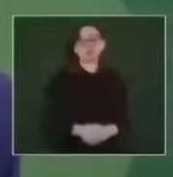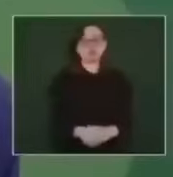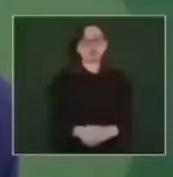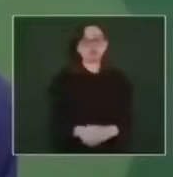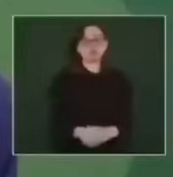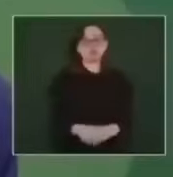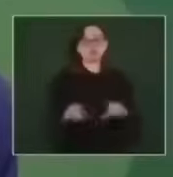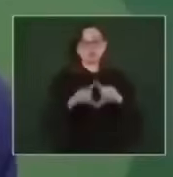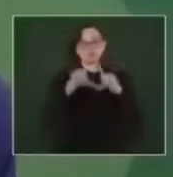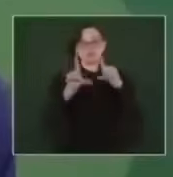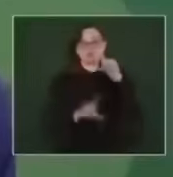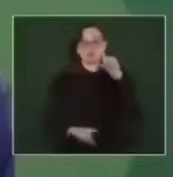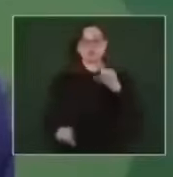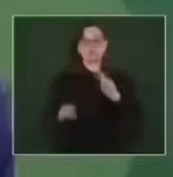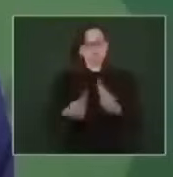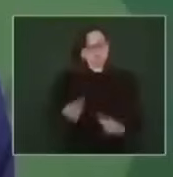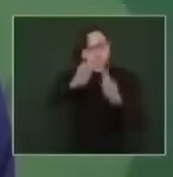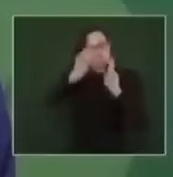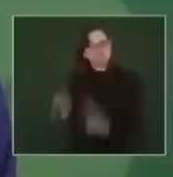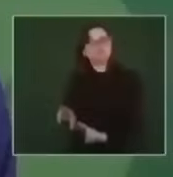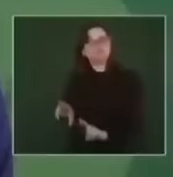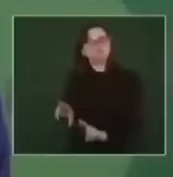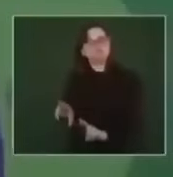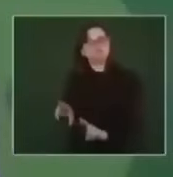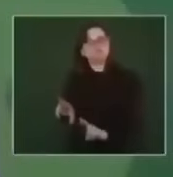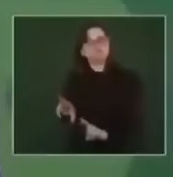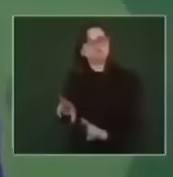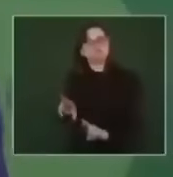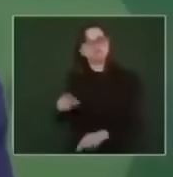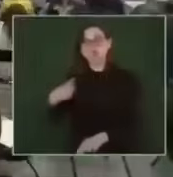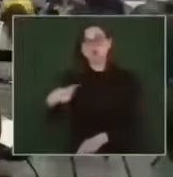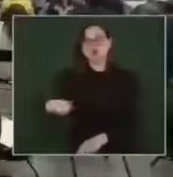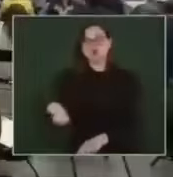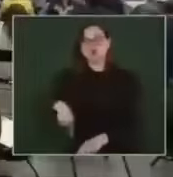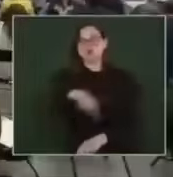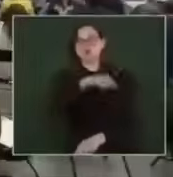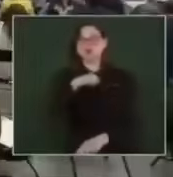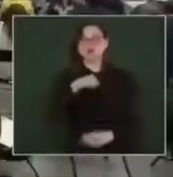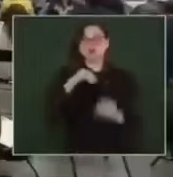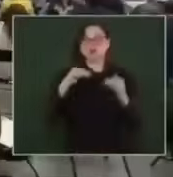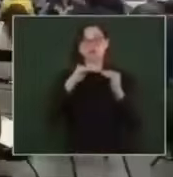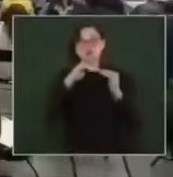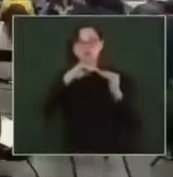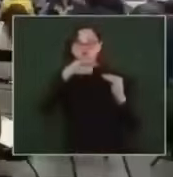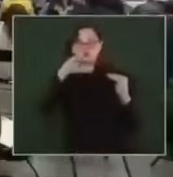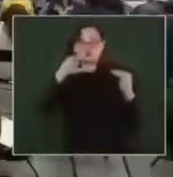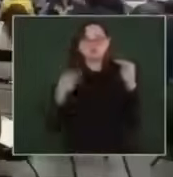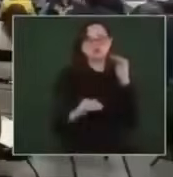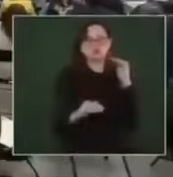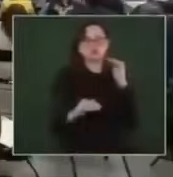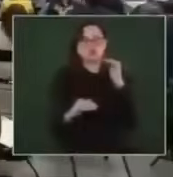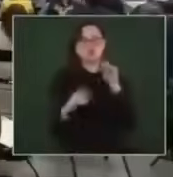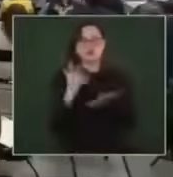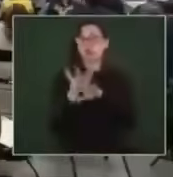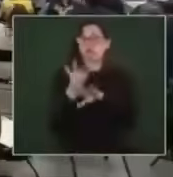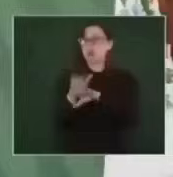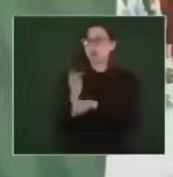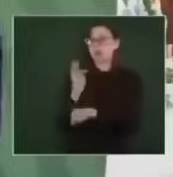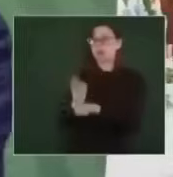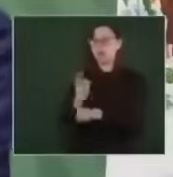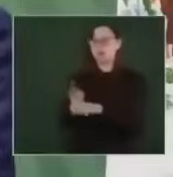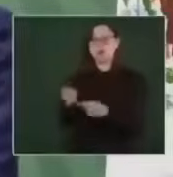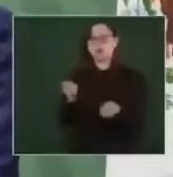a México se le respeta no somos un protectorado de Estados Unidos